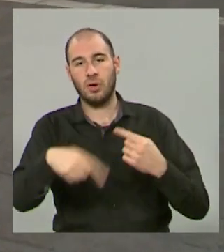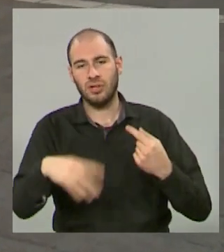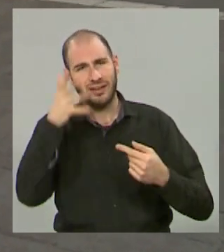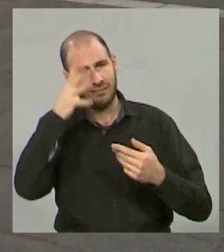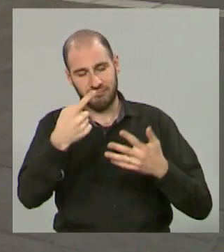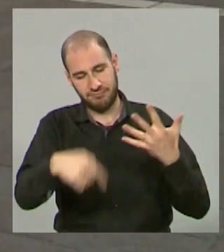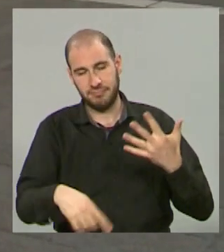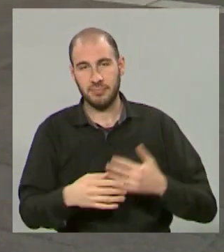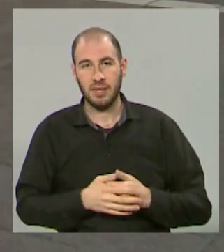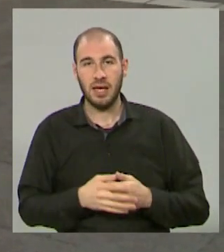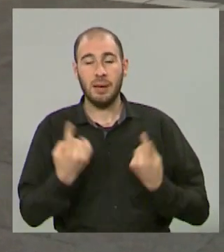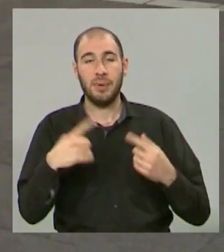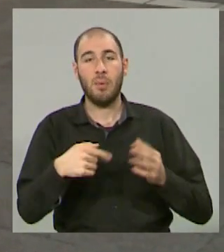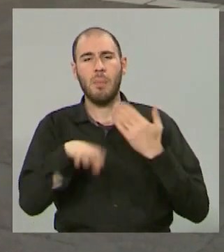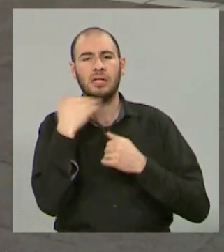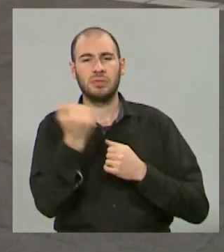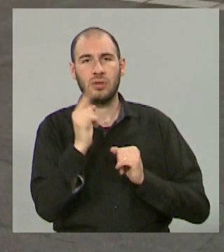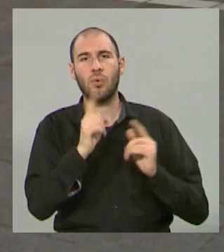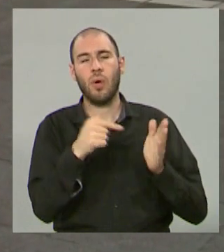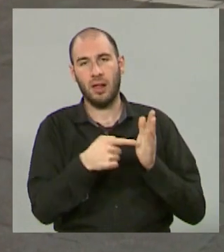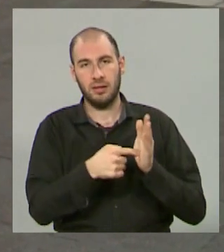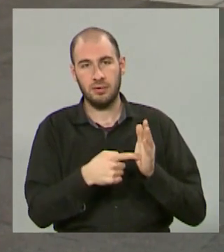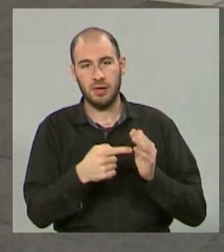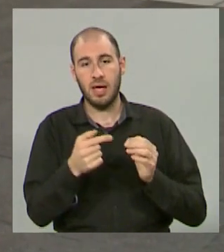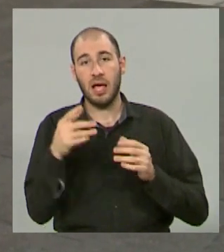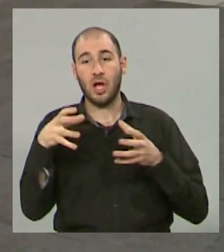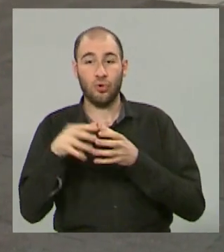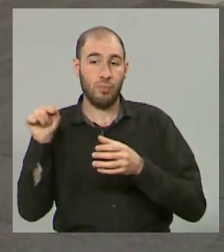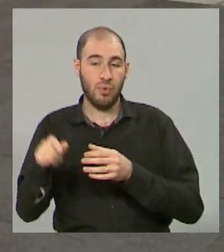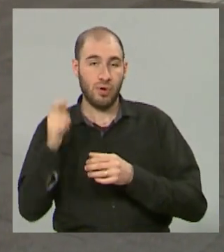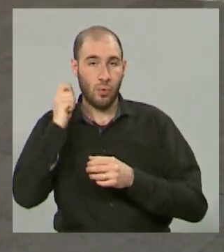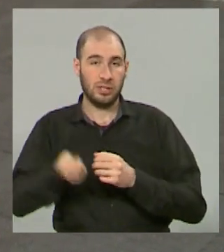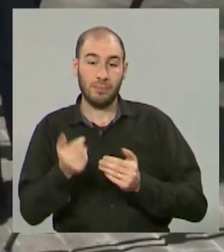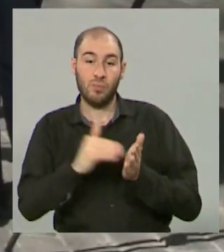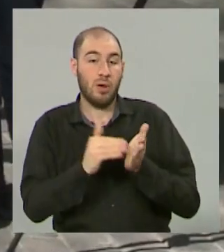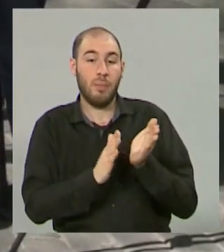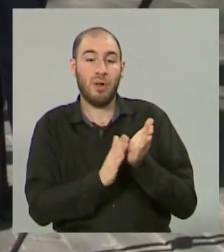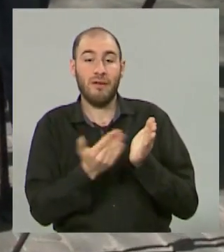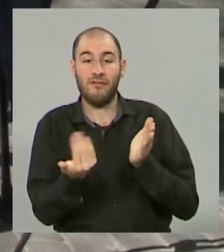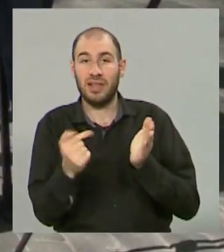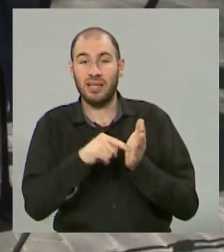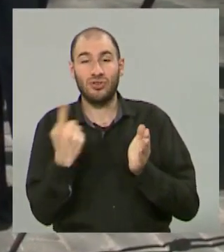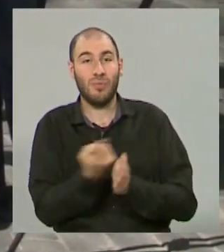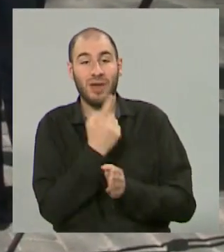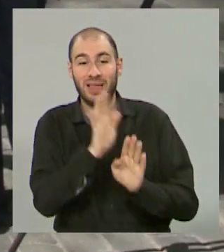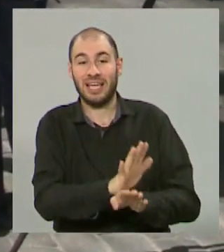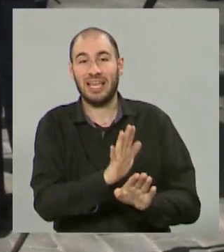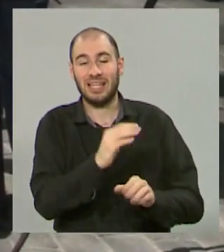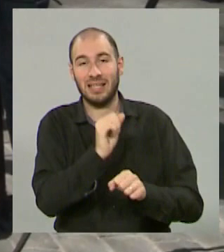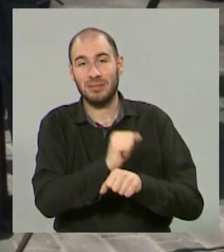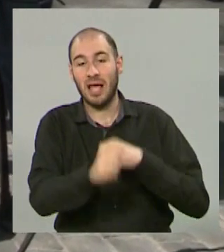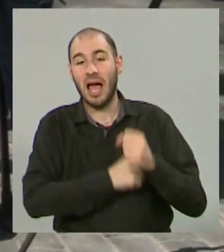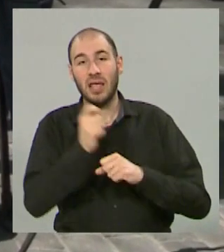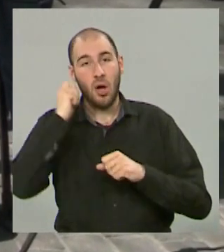agravadas, etcétera. Pero creo que el núcleo básicamente es esto. Estimó la Cámara que no hay prueba suficiente que justifique mantenerlos detenidos hasta que el